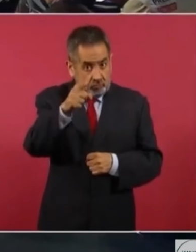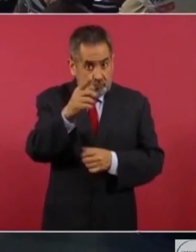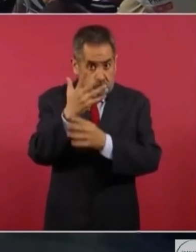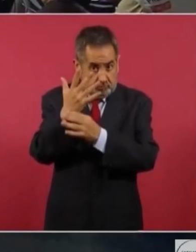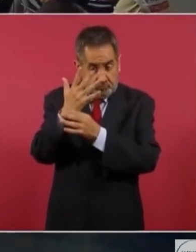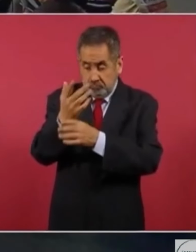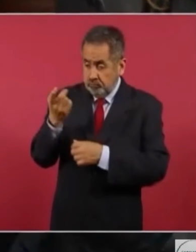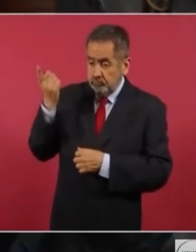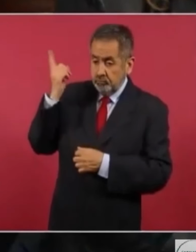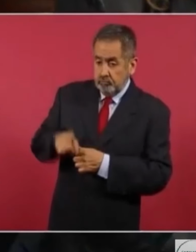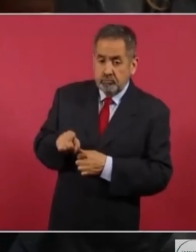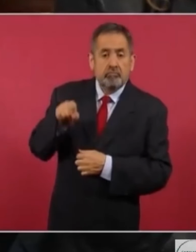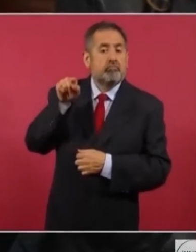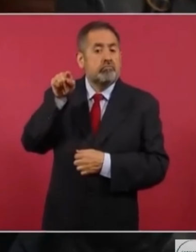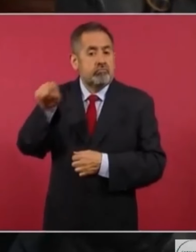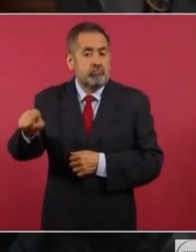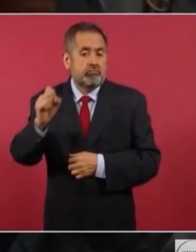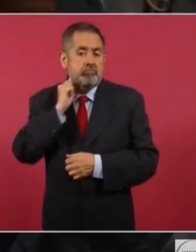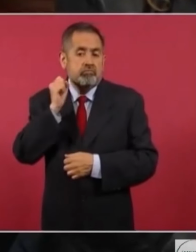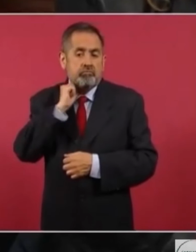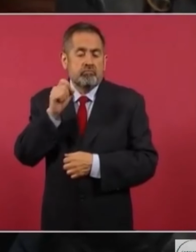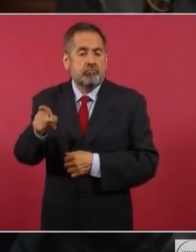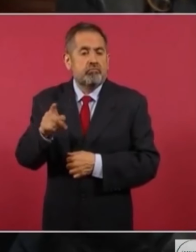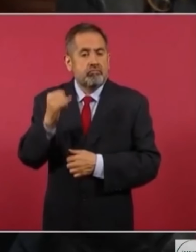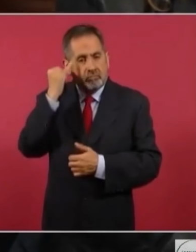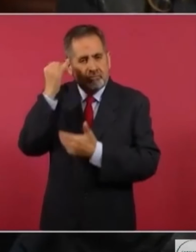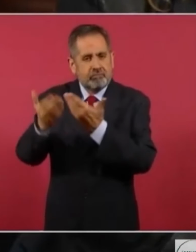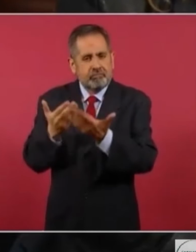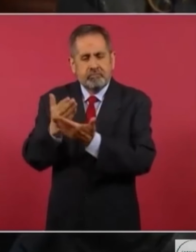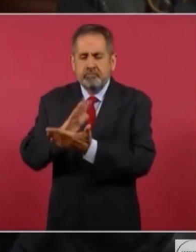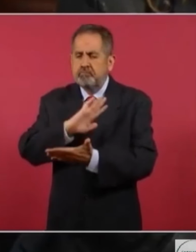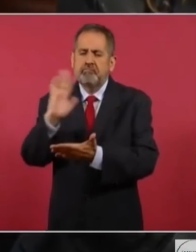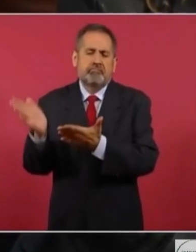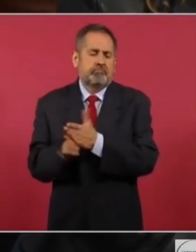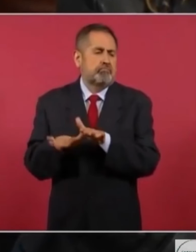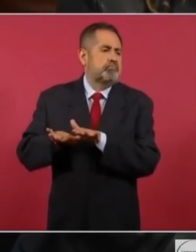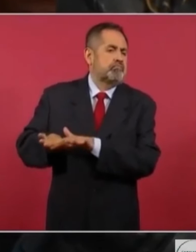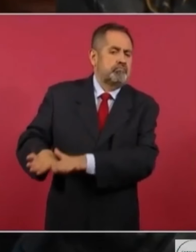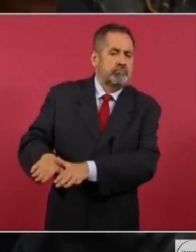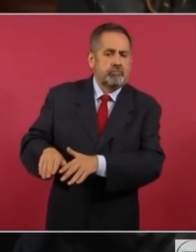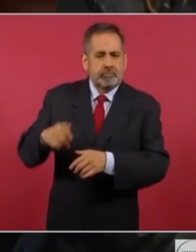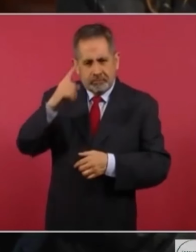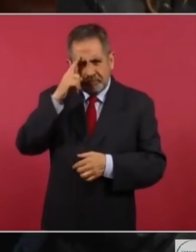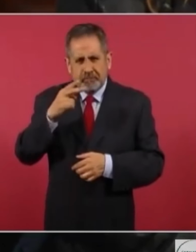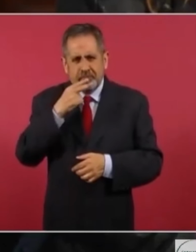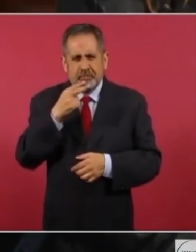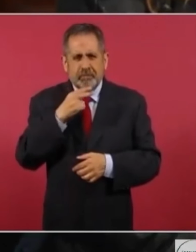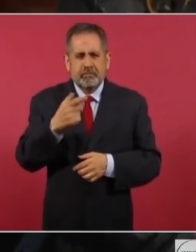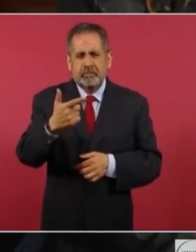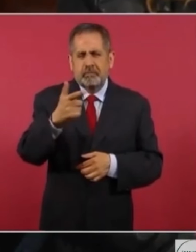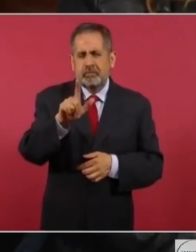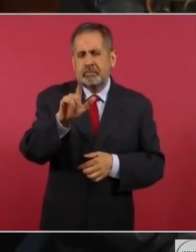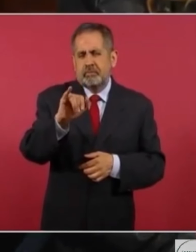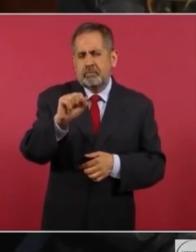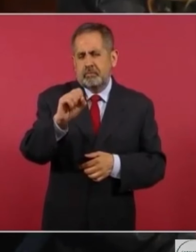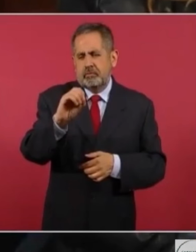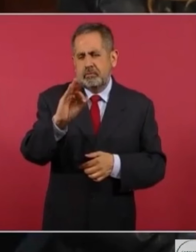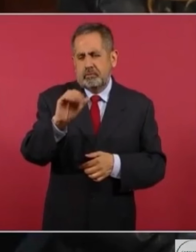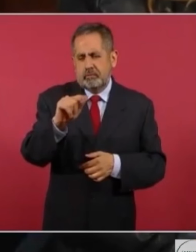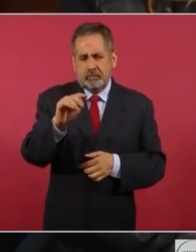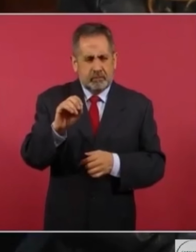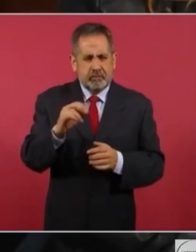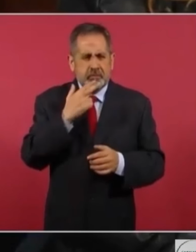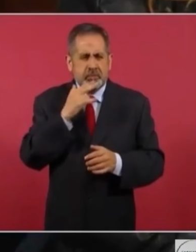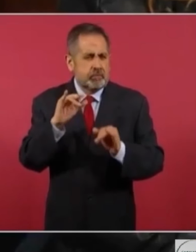que en el Senado pues se congelara esta iniciativa para ya eliminar el uso de glifosato. Así lo dijo